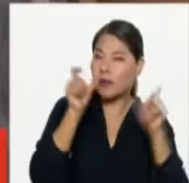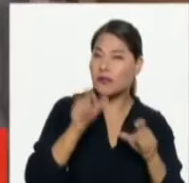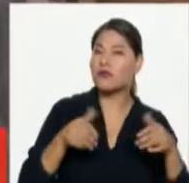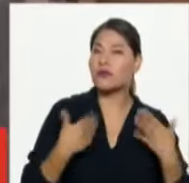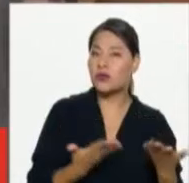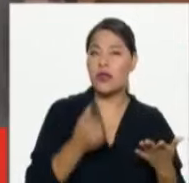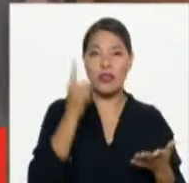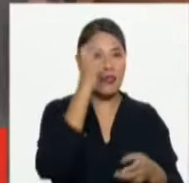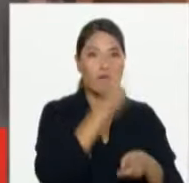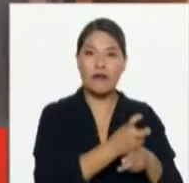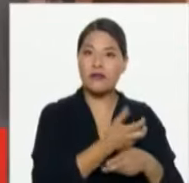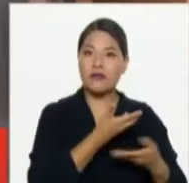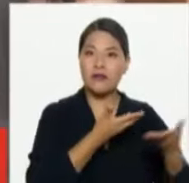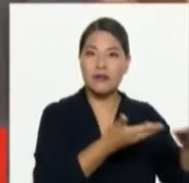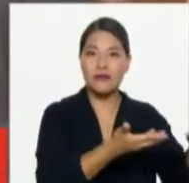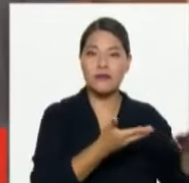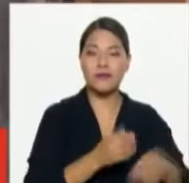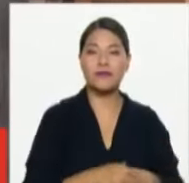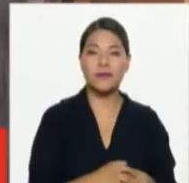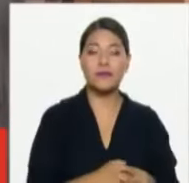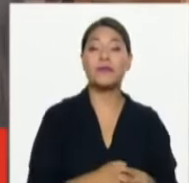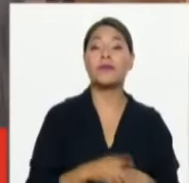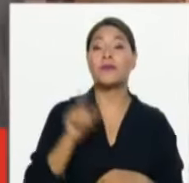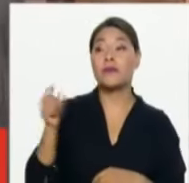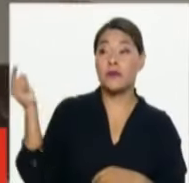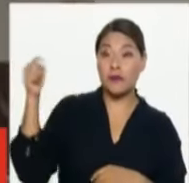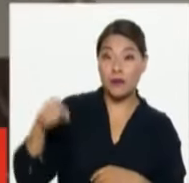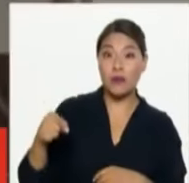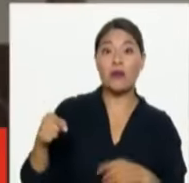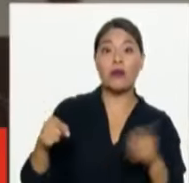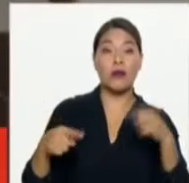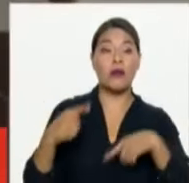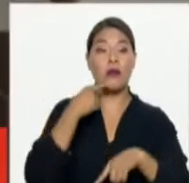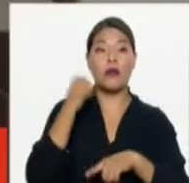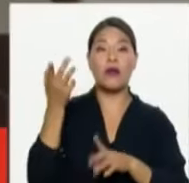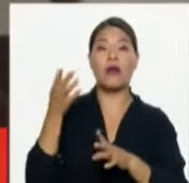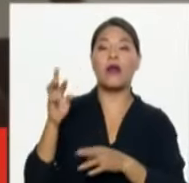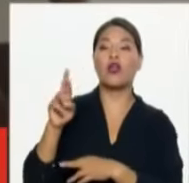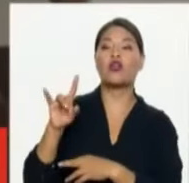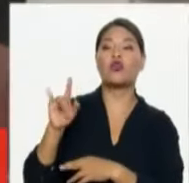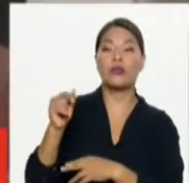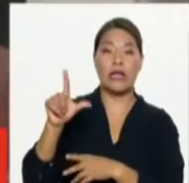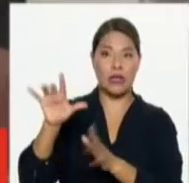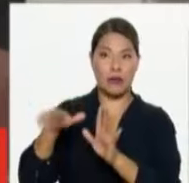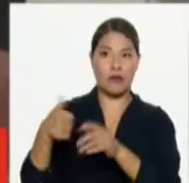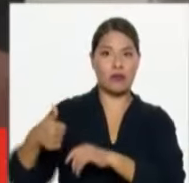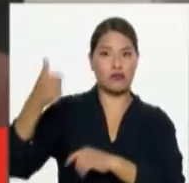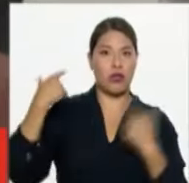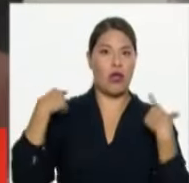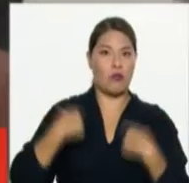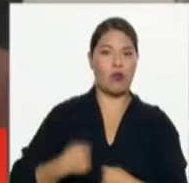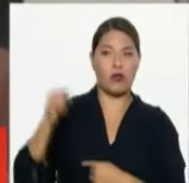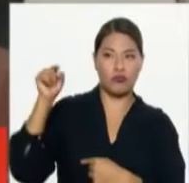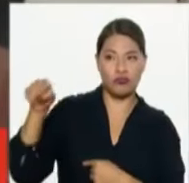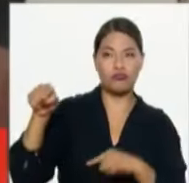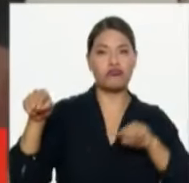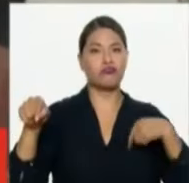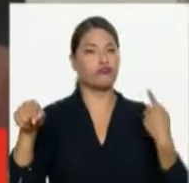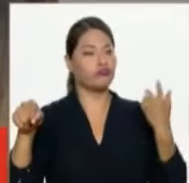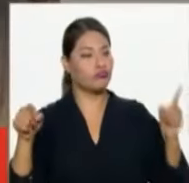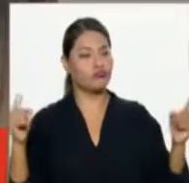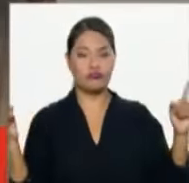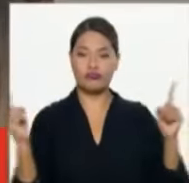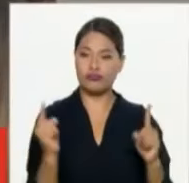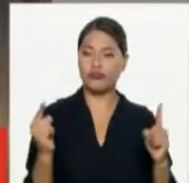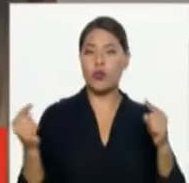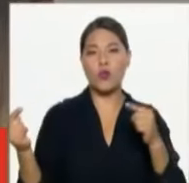habitantes. En la audiencia estuvieron presentes la defensa legal de Rutas de Lima y de la municipalidad. A su turno, López